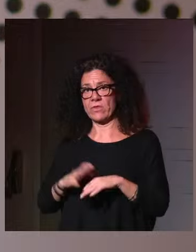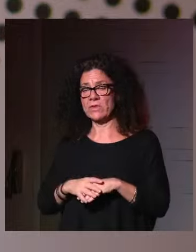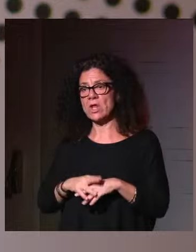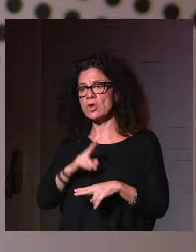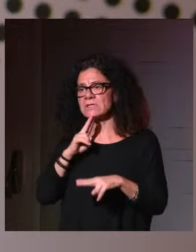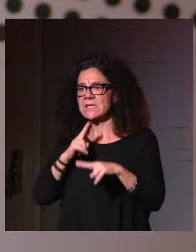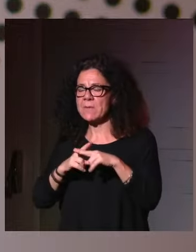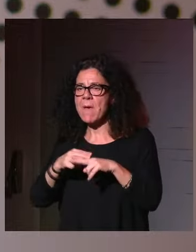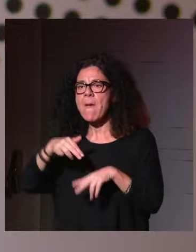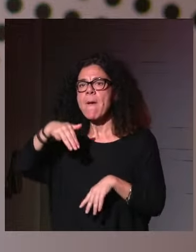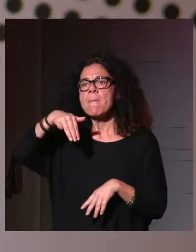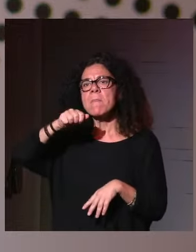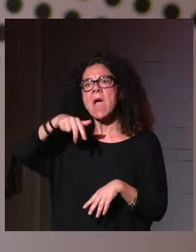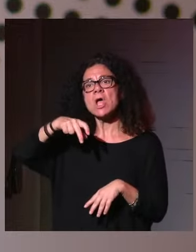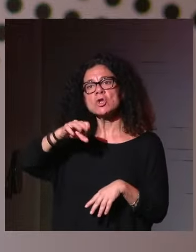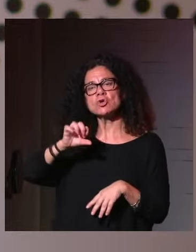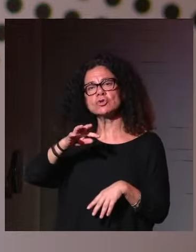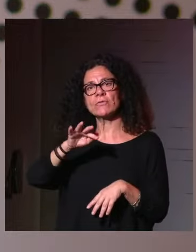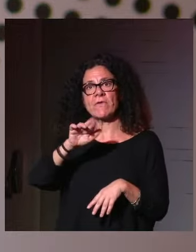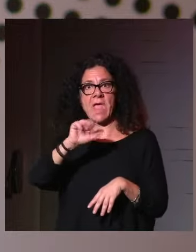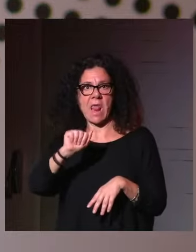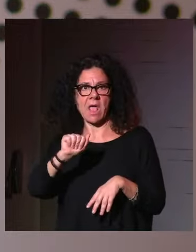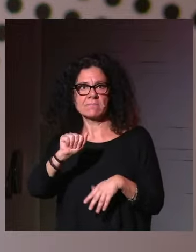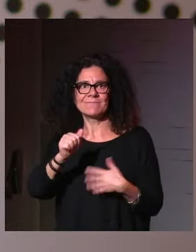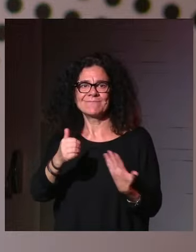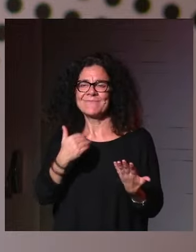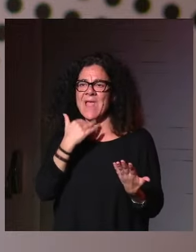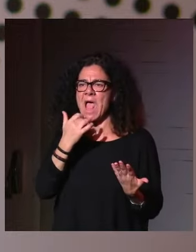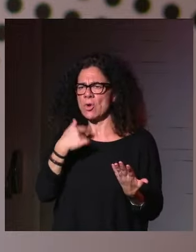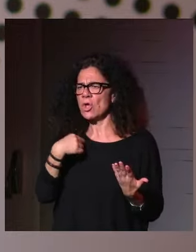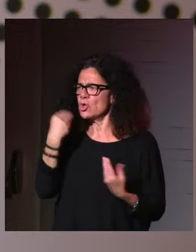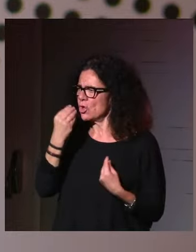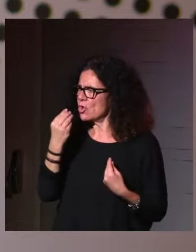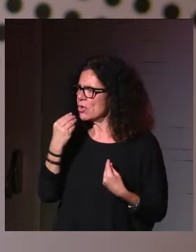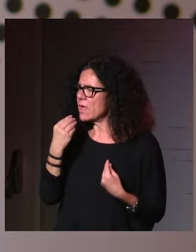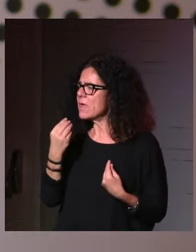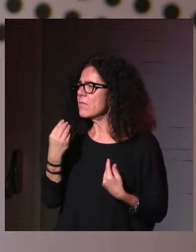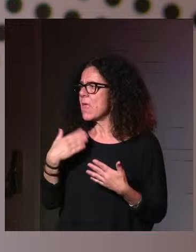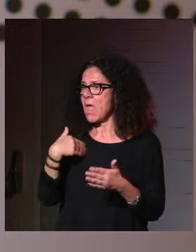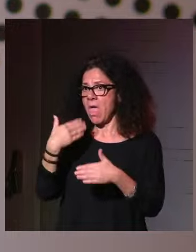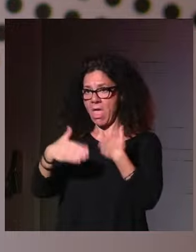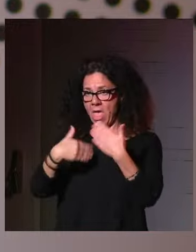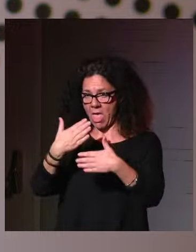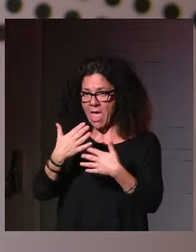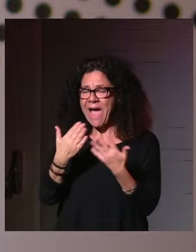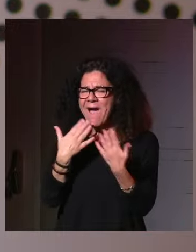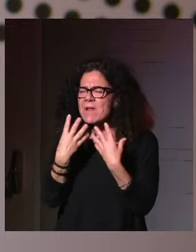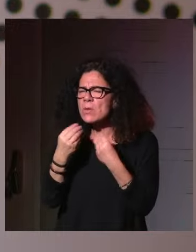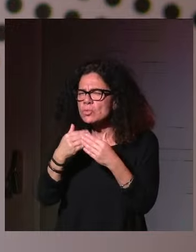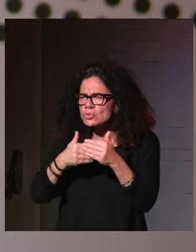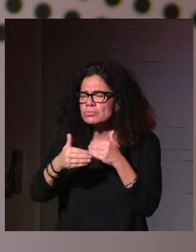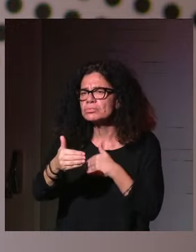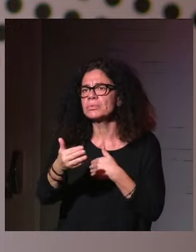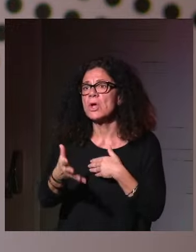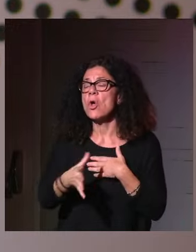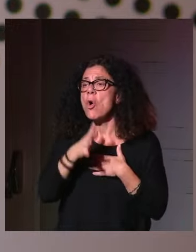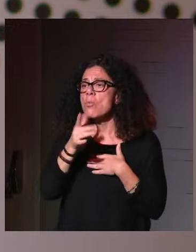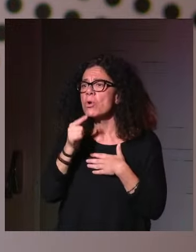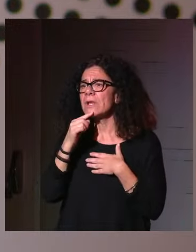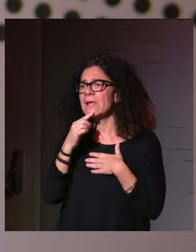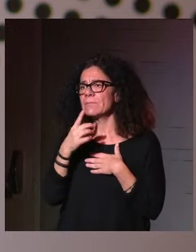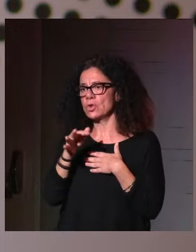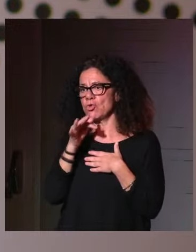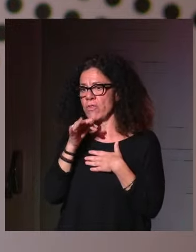manosfera eh algo que que creo que creo que vamos a hablar mucho en los próximos años e porque creo que aún nos